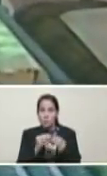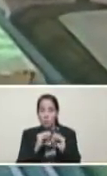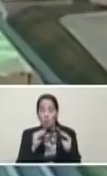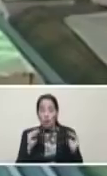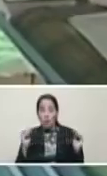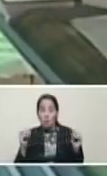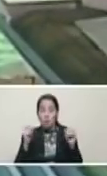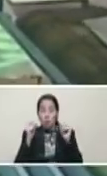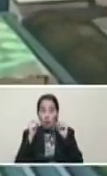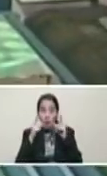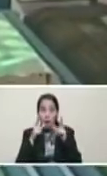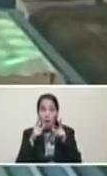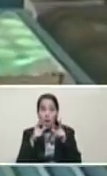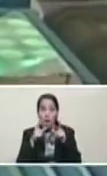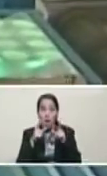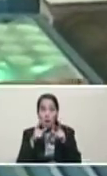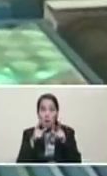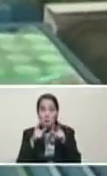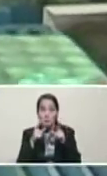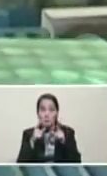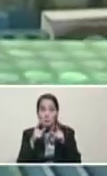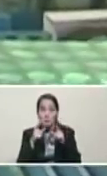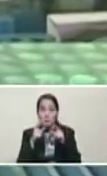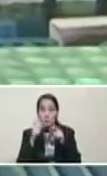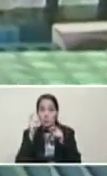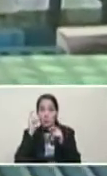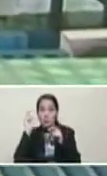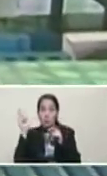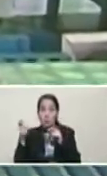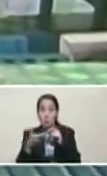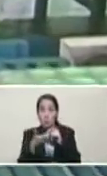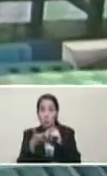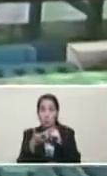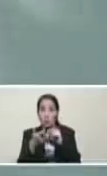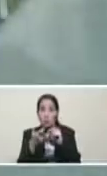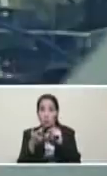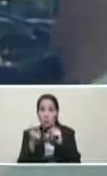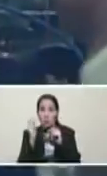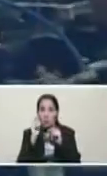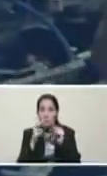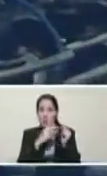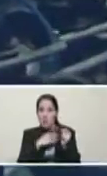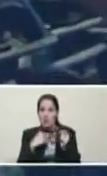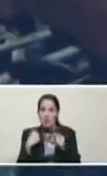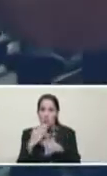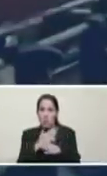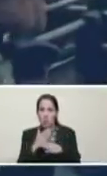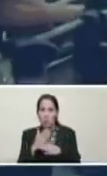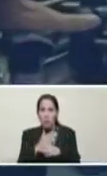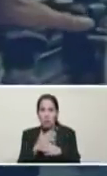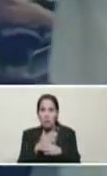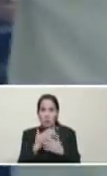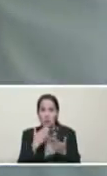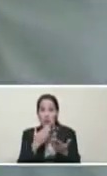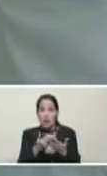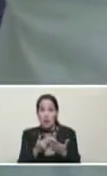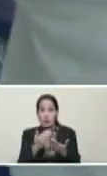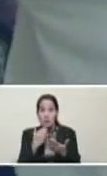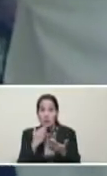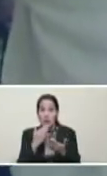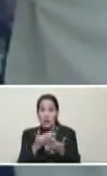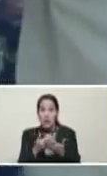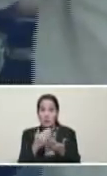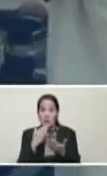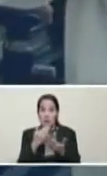una sorpresa que desde el guárico de la producción nacional queremos compartir bueno gracias por todo el apoyo